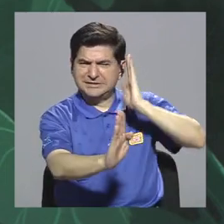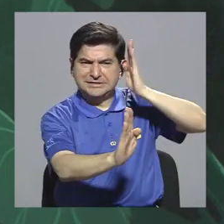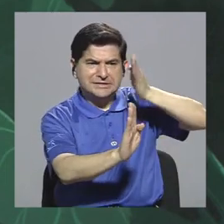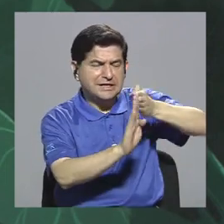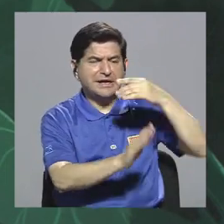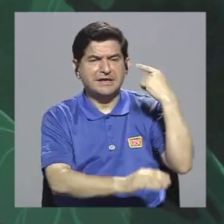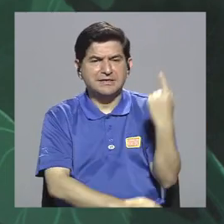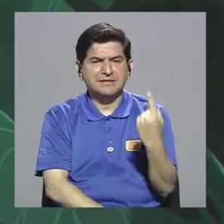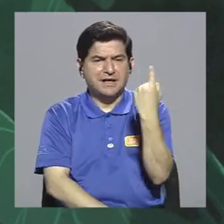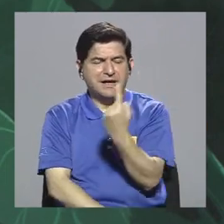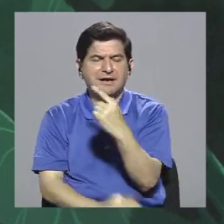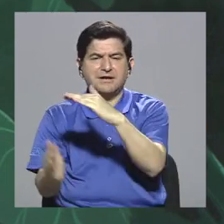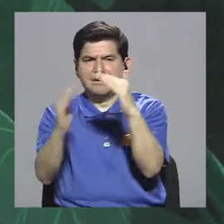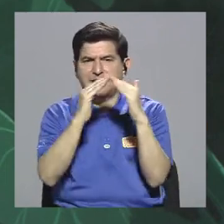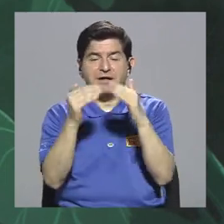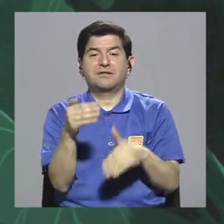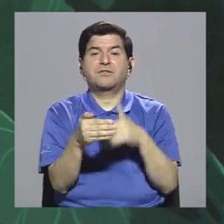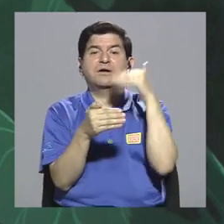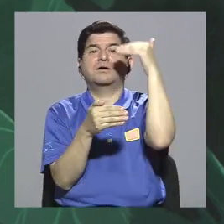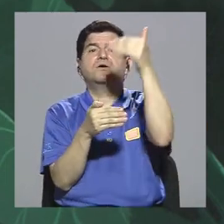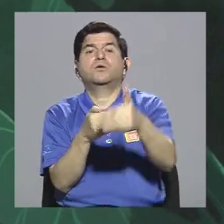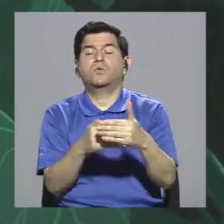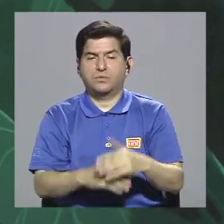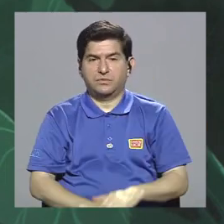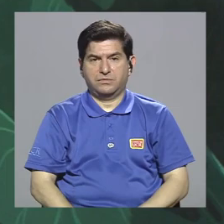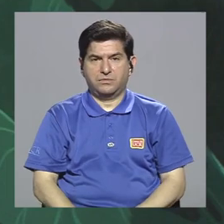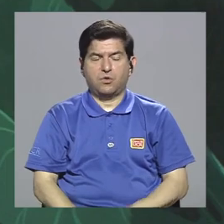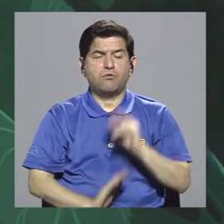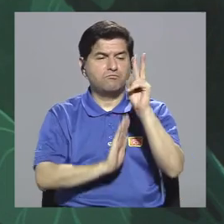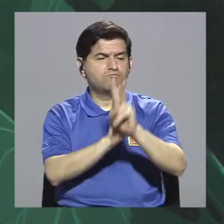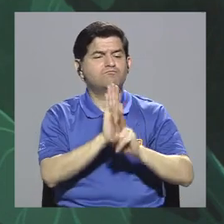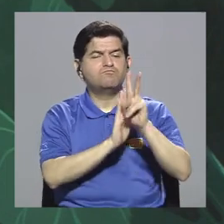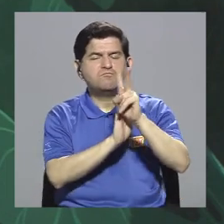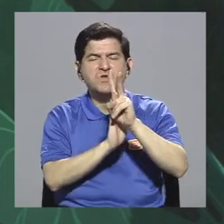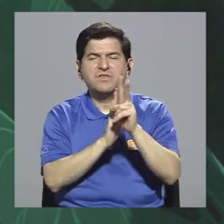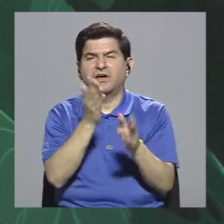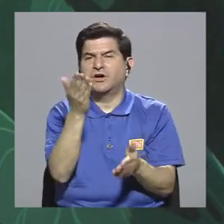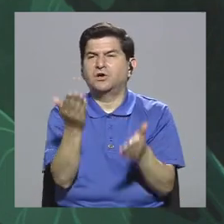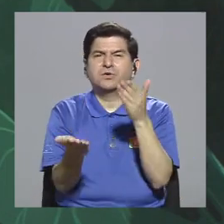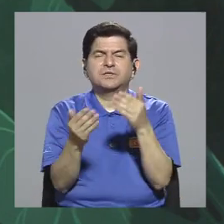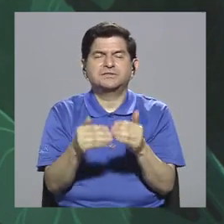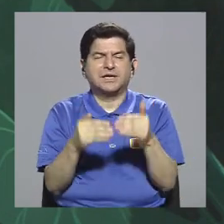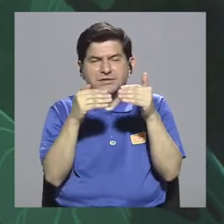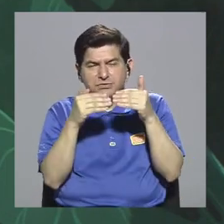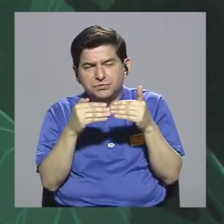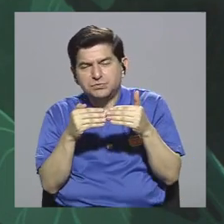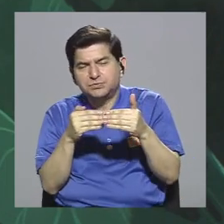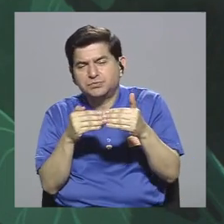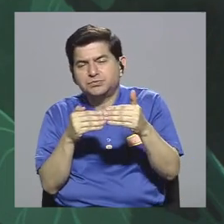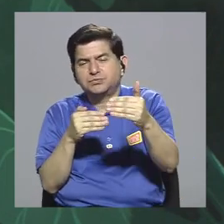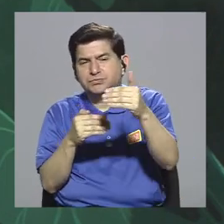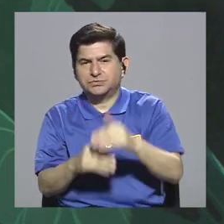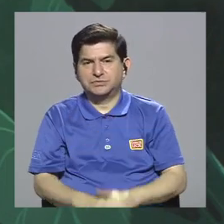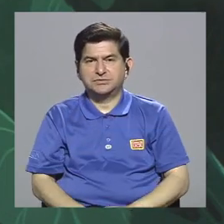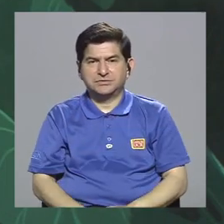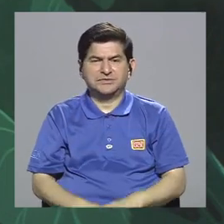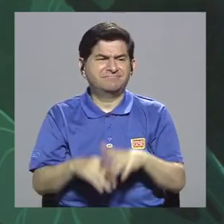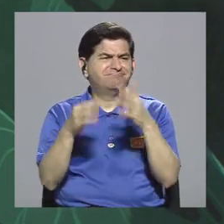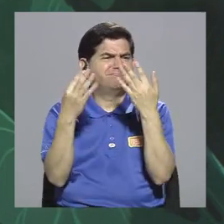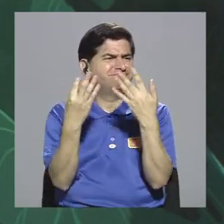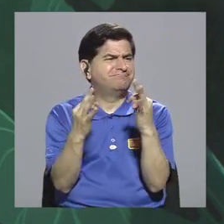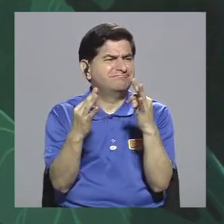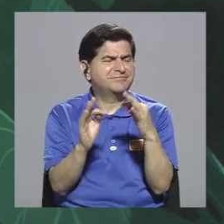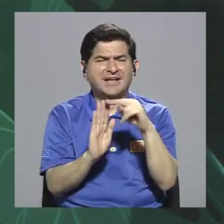un spot corto, ¿verdad?, que aborda como muy puntualmente a cada una de estas poblaciones, y luego está un videito un poco